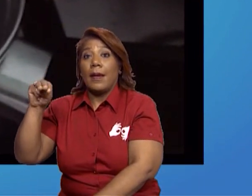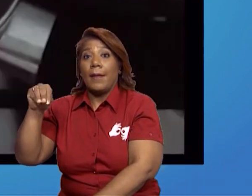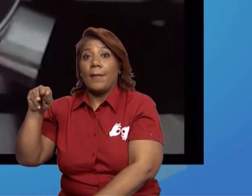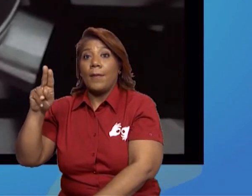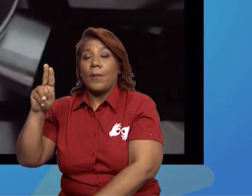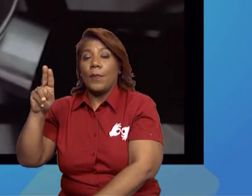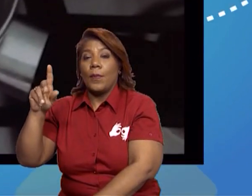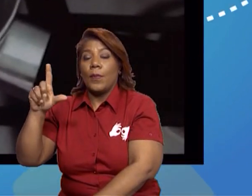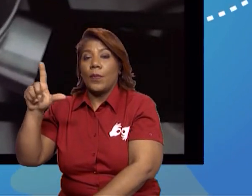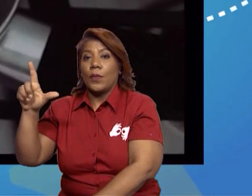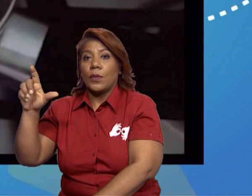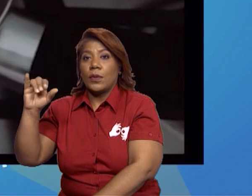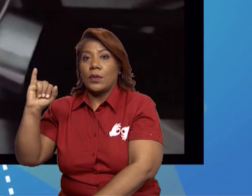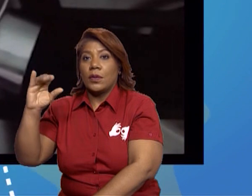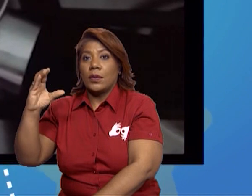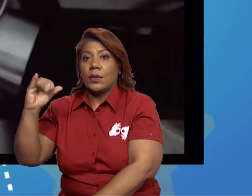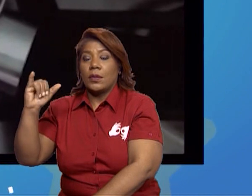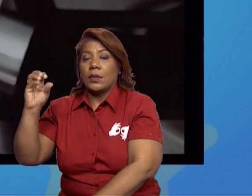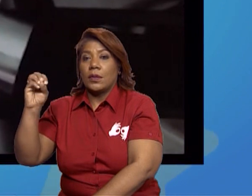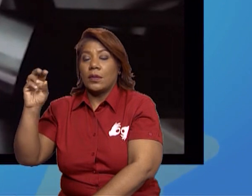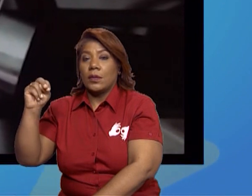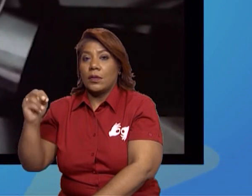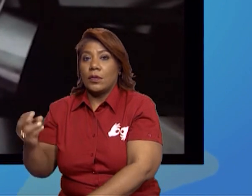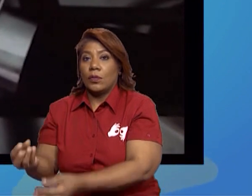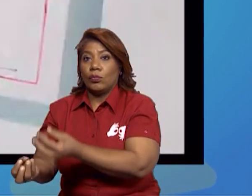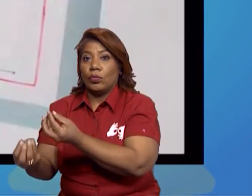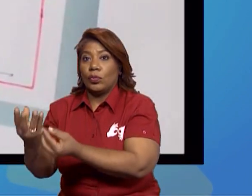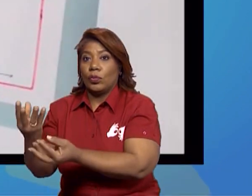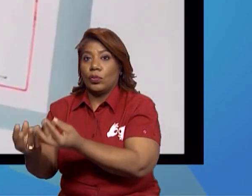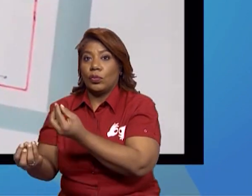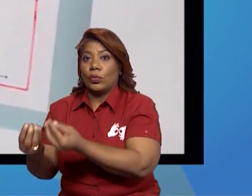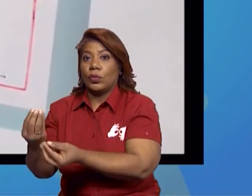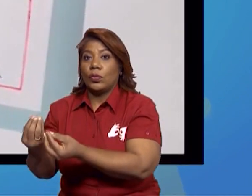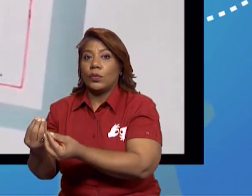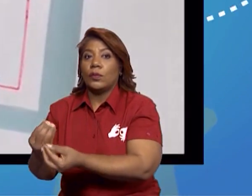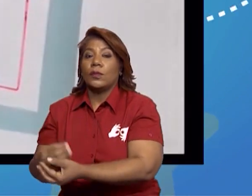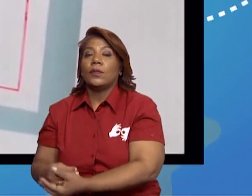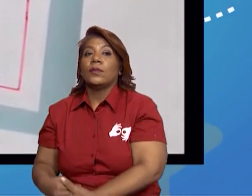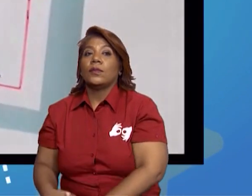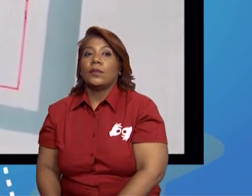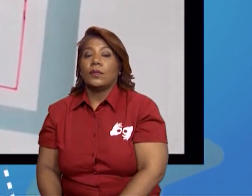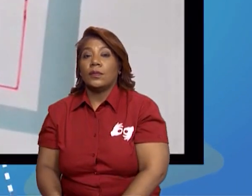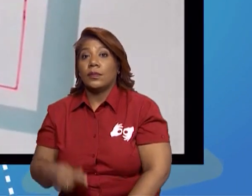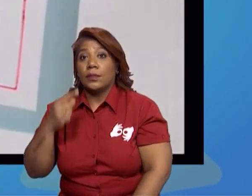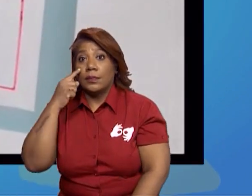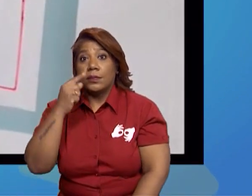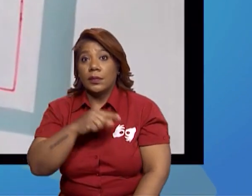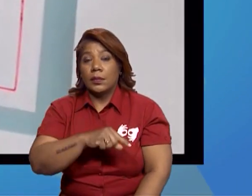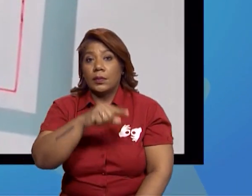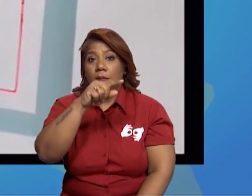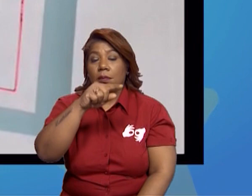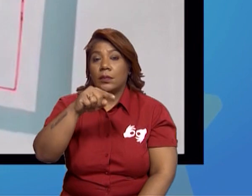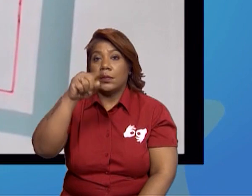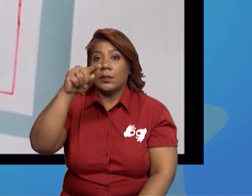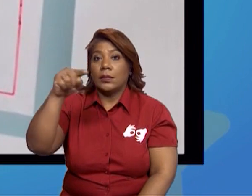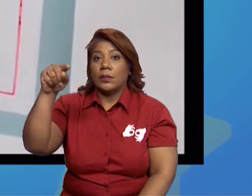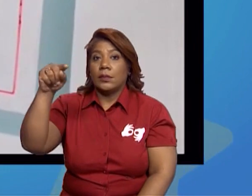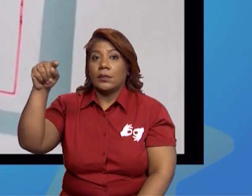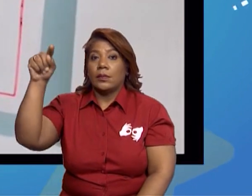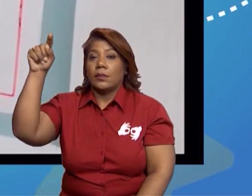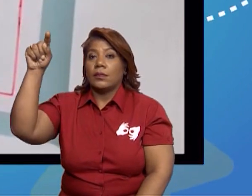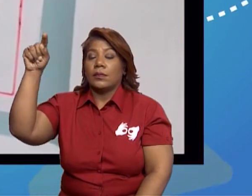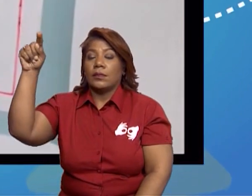se mantiene. La temperatura del agua irá aumentando, que es la línea azul, hasta que llega a los 100